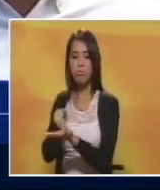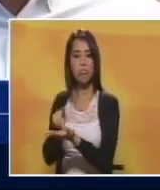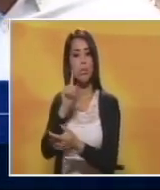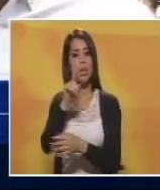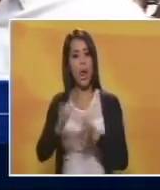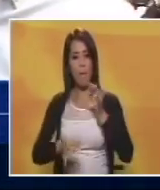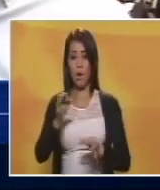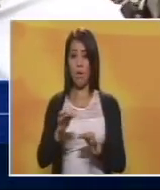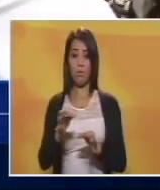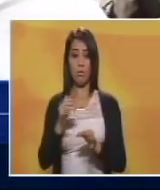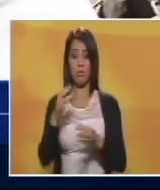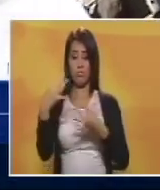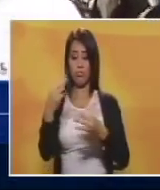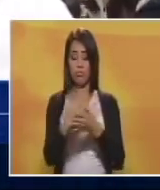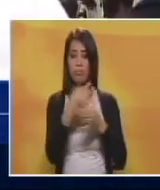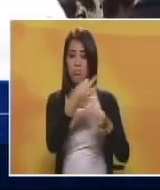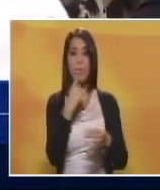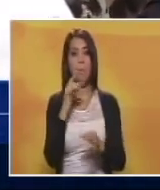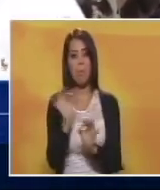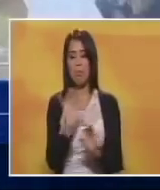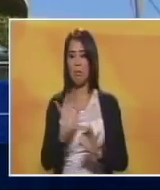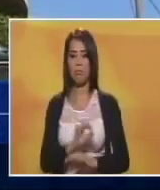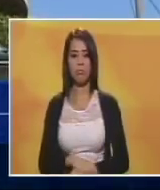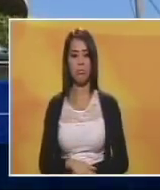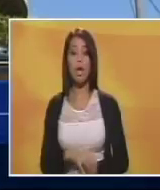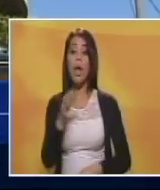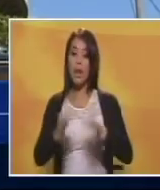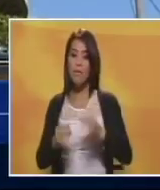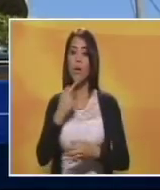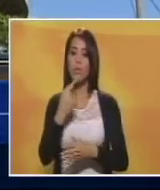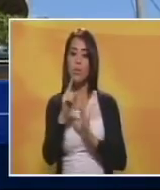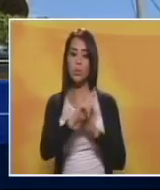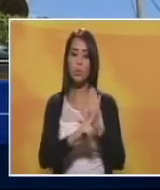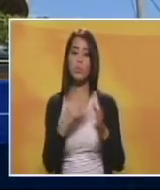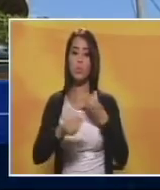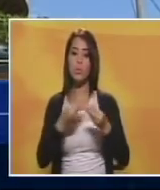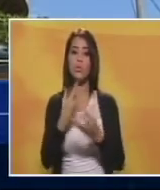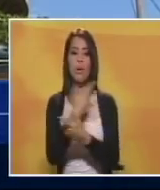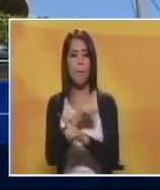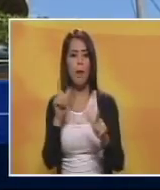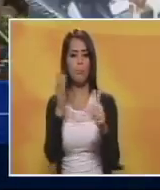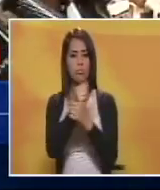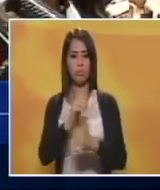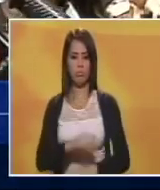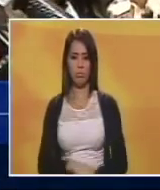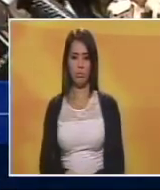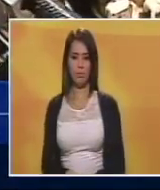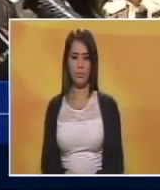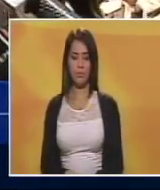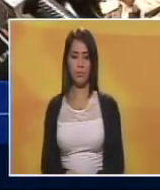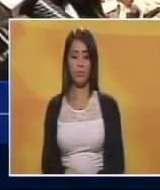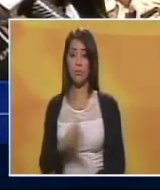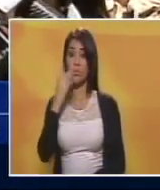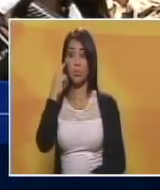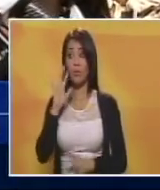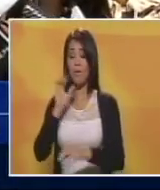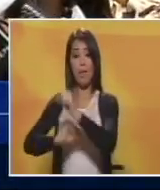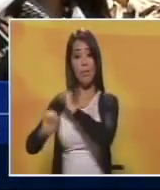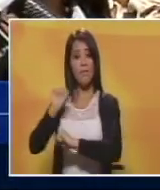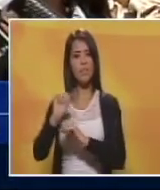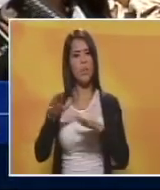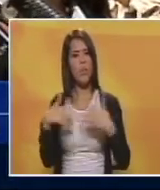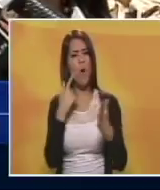sus familiares insisten en que en este caso se están violando los derechos humanos y también el debido proceso, pues desde que fue detenido hace 27 días